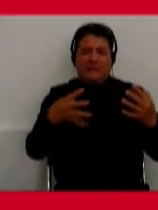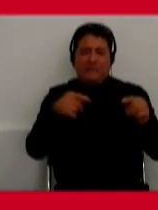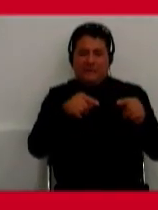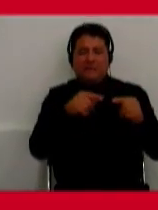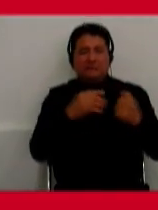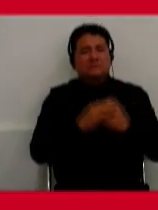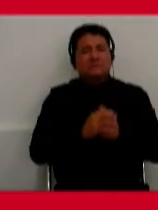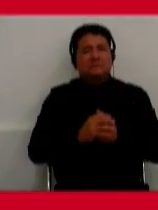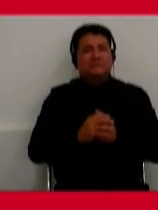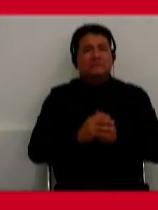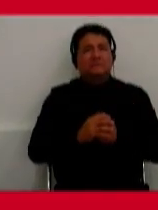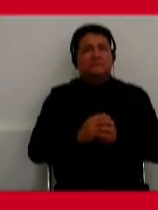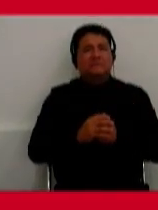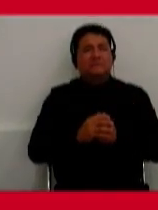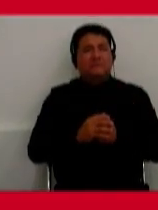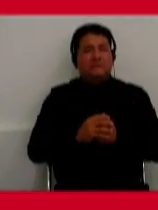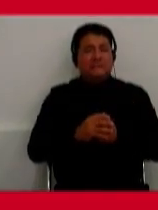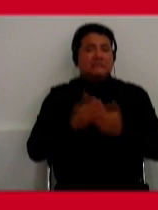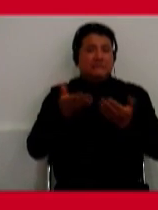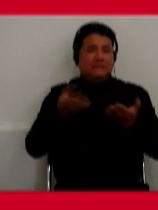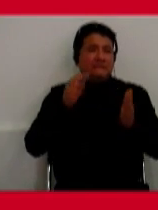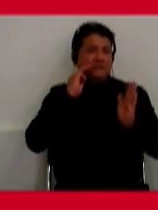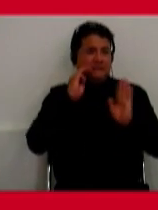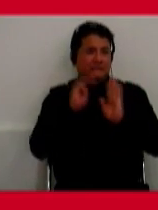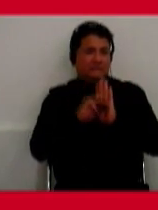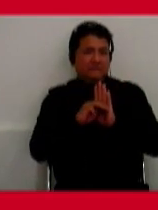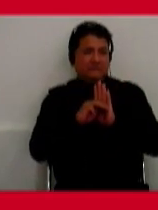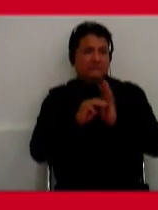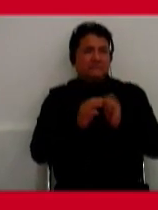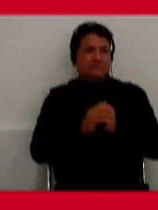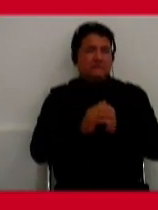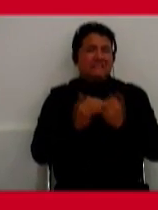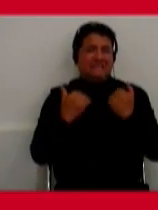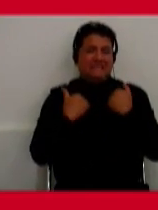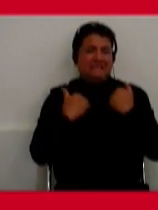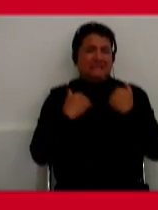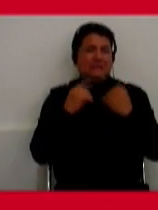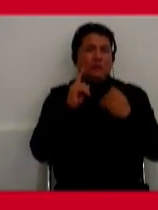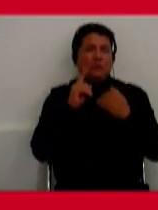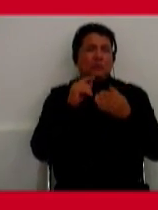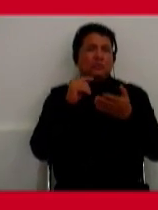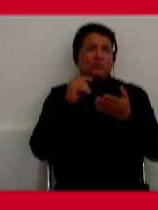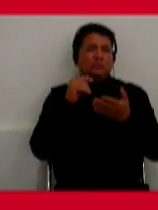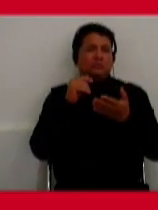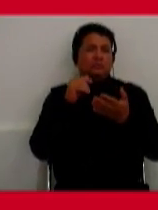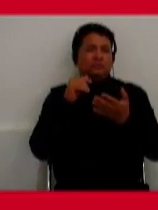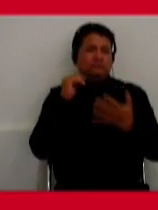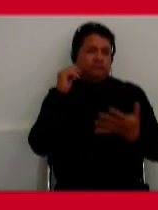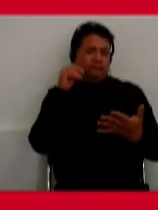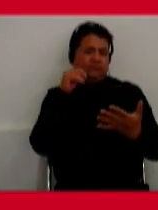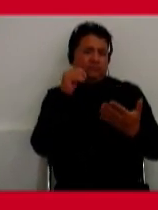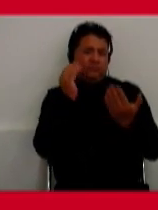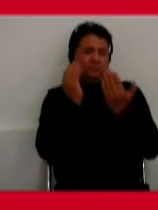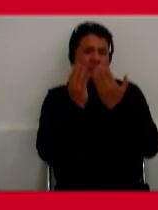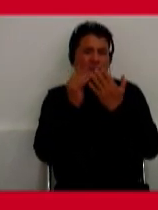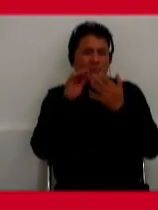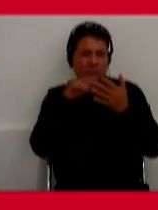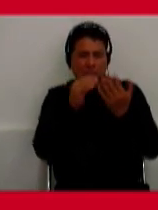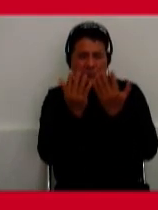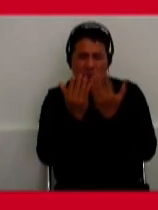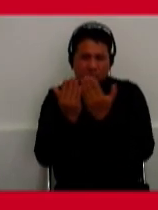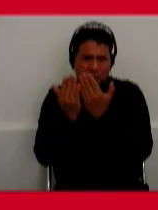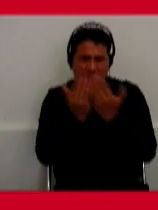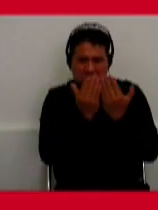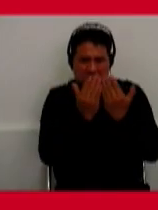donde nuestros modelos ya tenían un estudio a nivel de factibilidad.